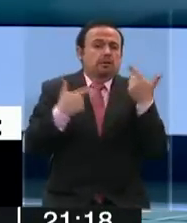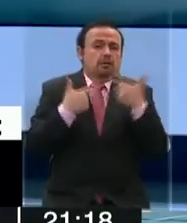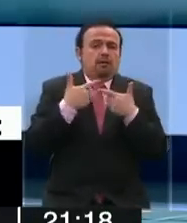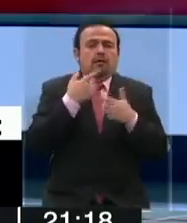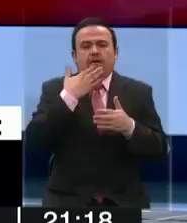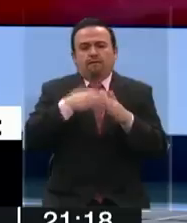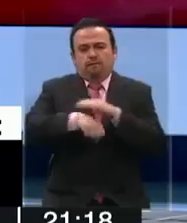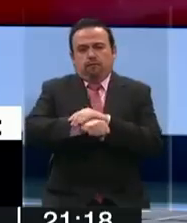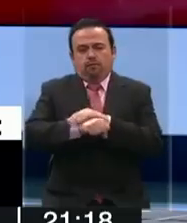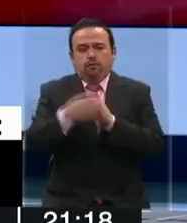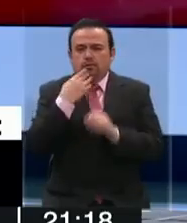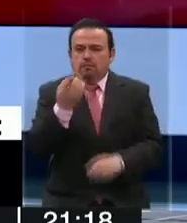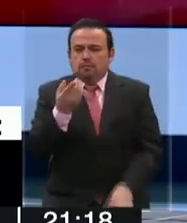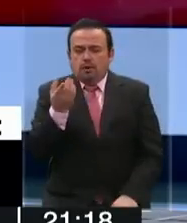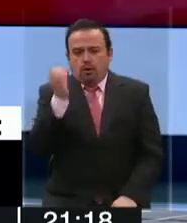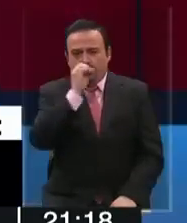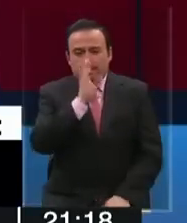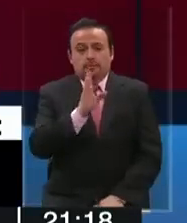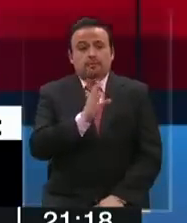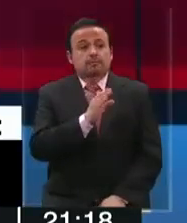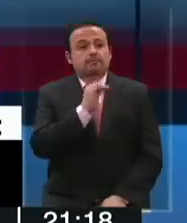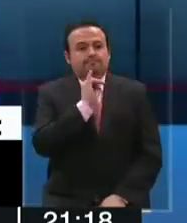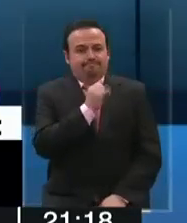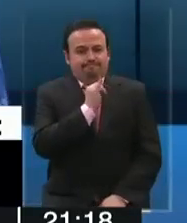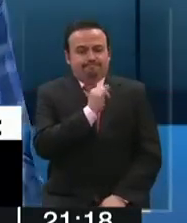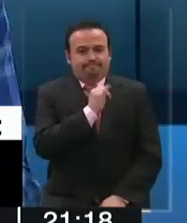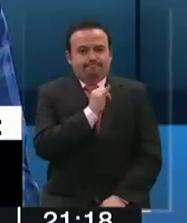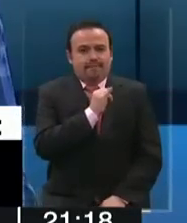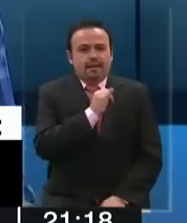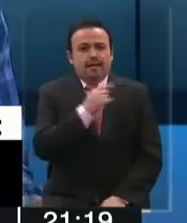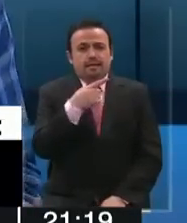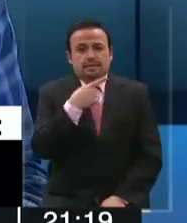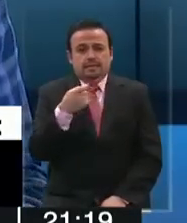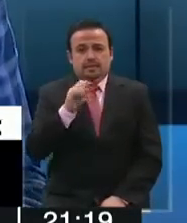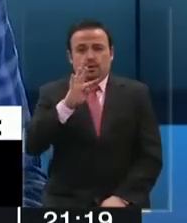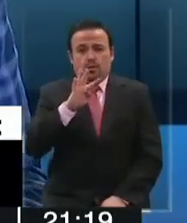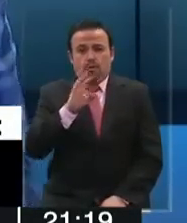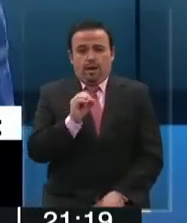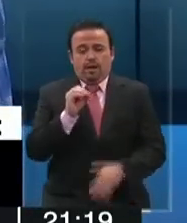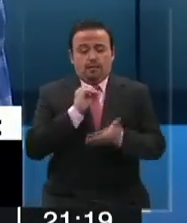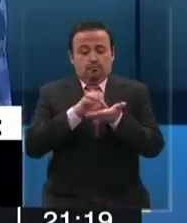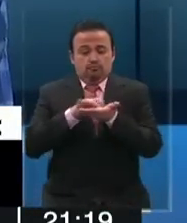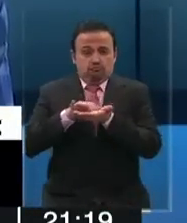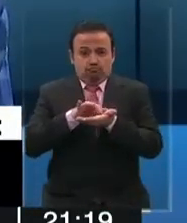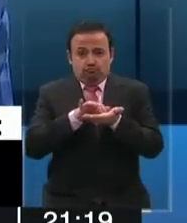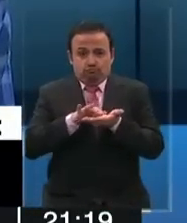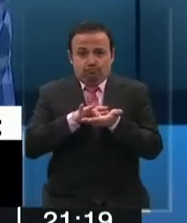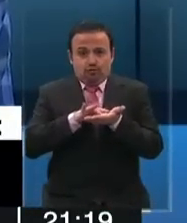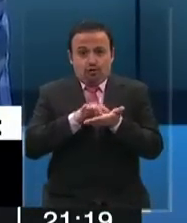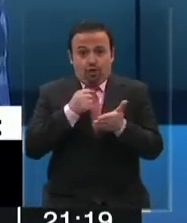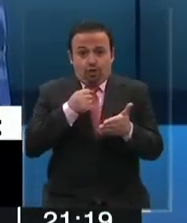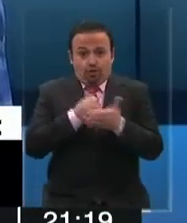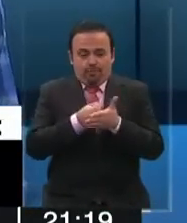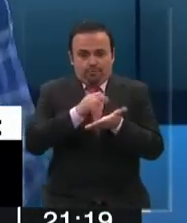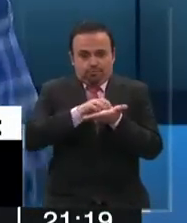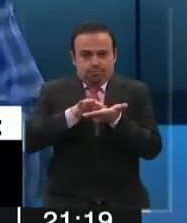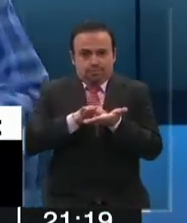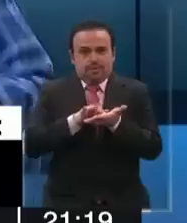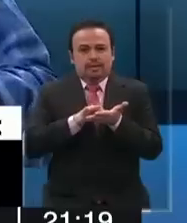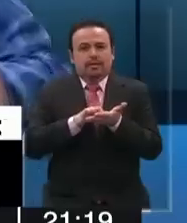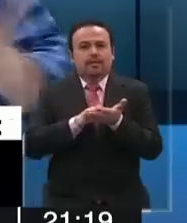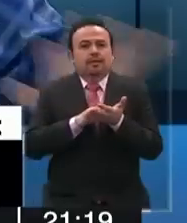el fútbol incluso exactamente los 140 caracteres me sirven para asomarme